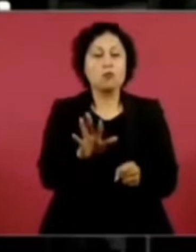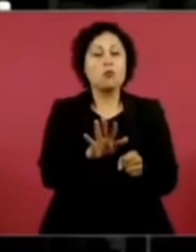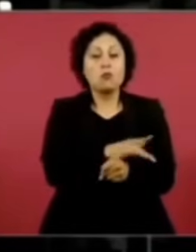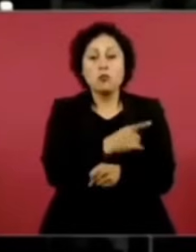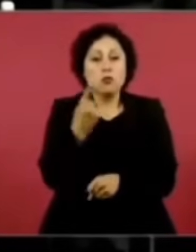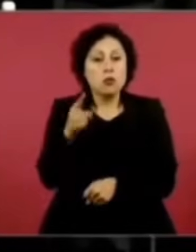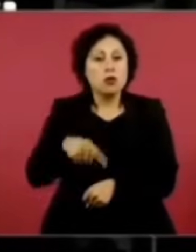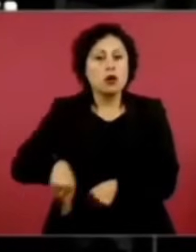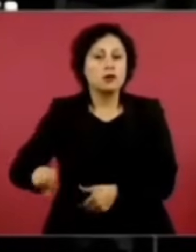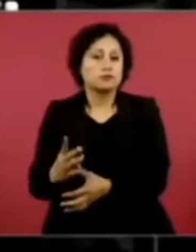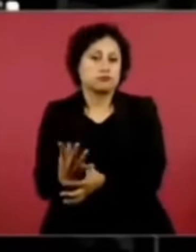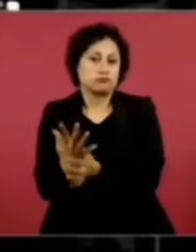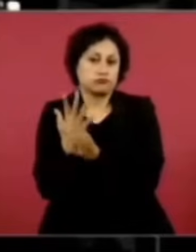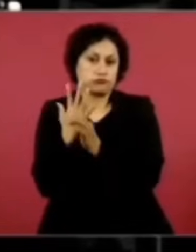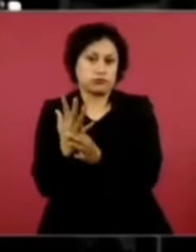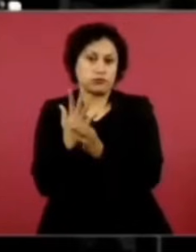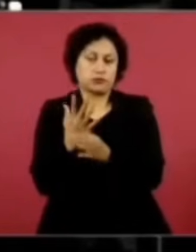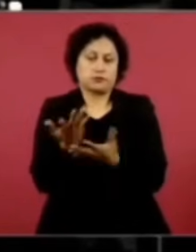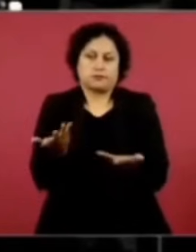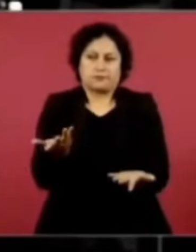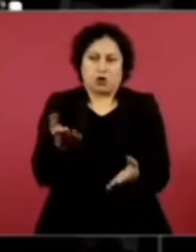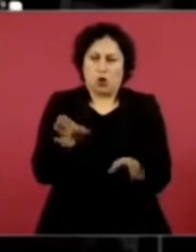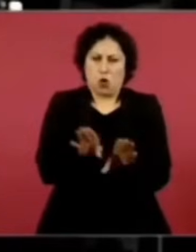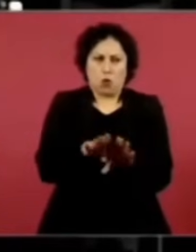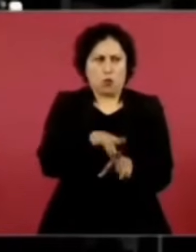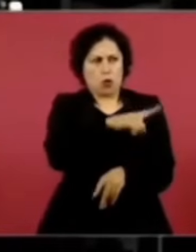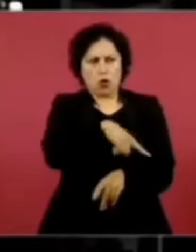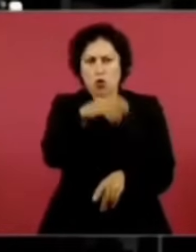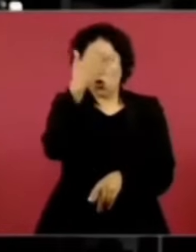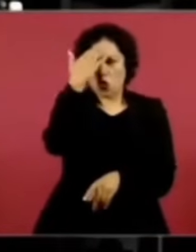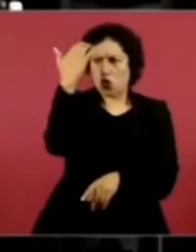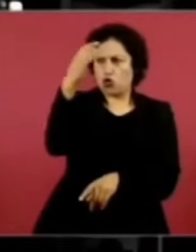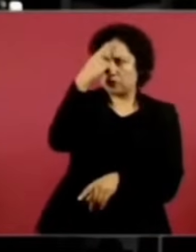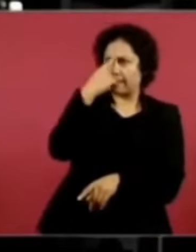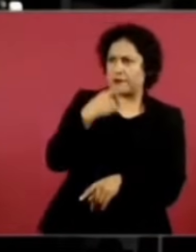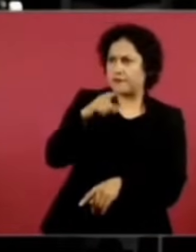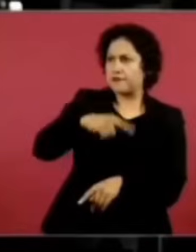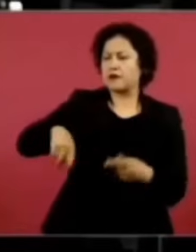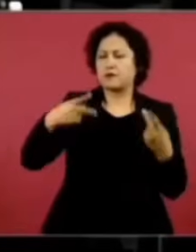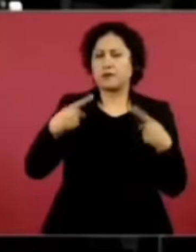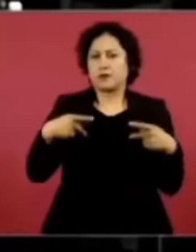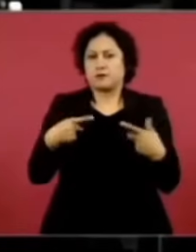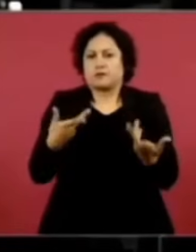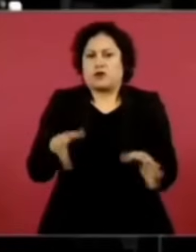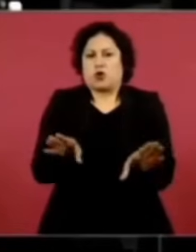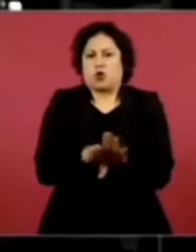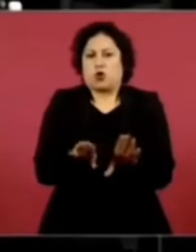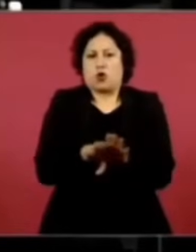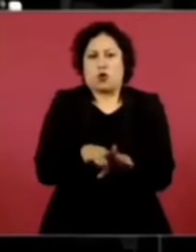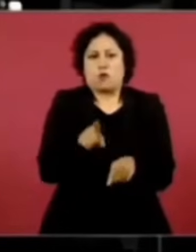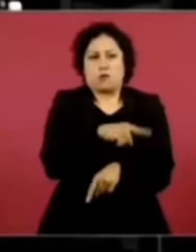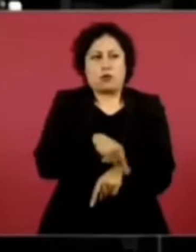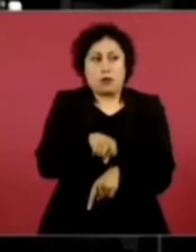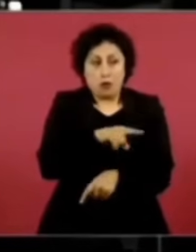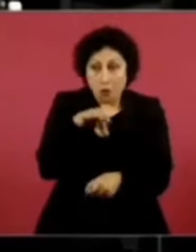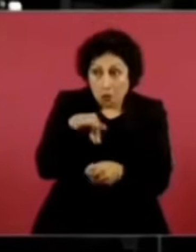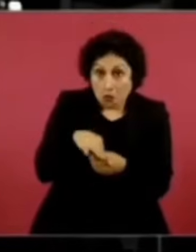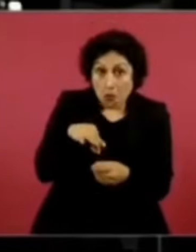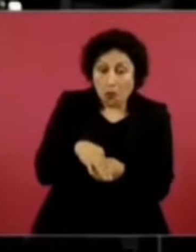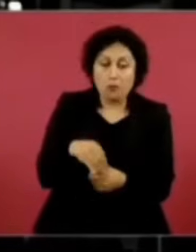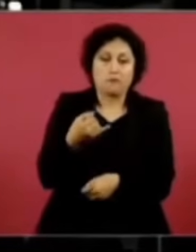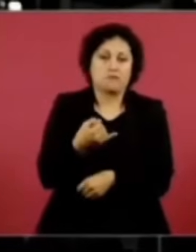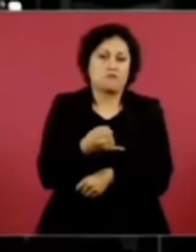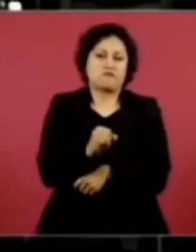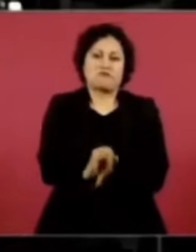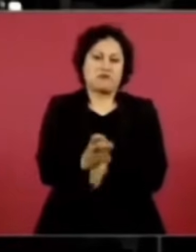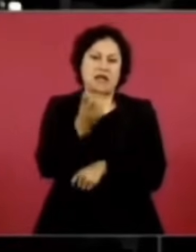era necesario tener un perfil específico y que pues no se podía escoger a través de las urnas, que esto era un tema